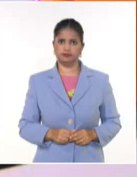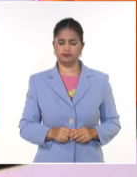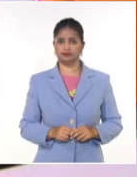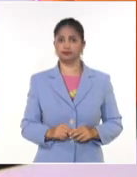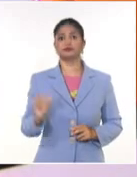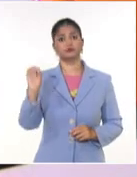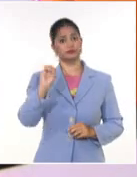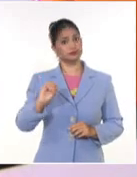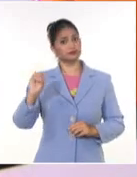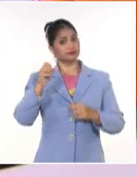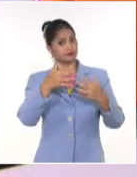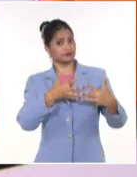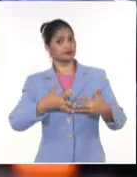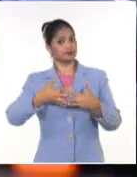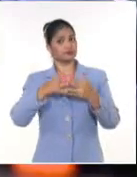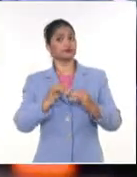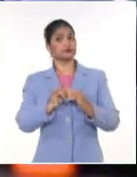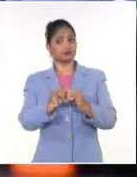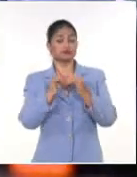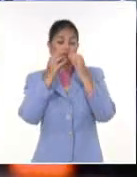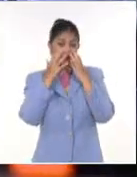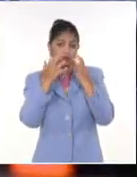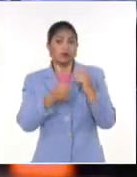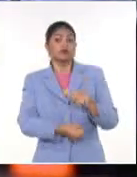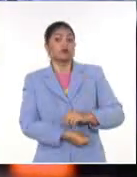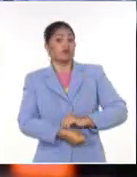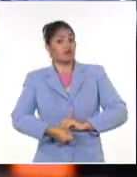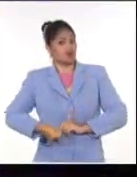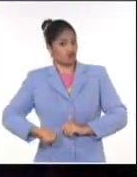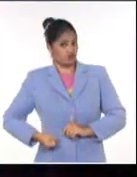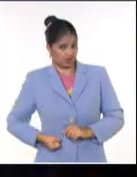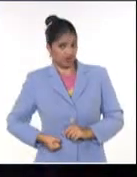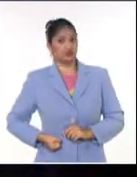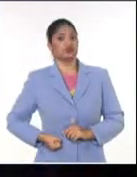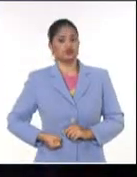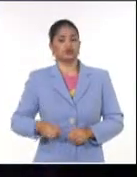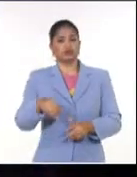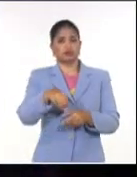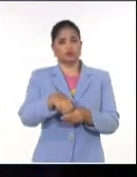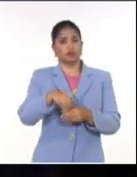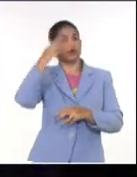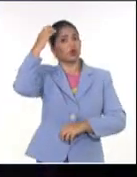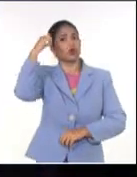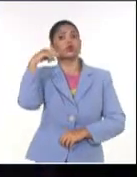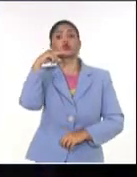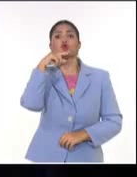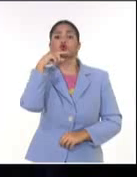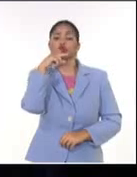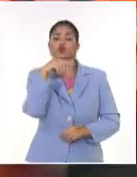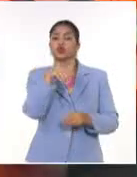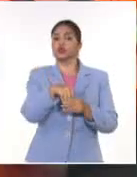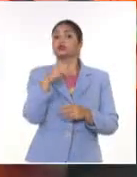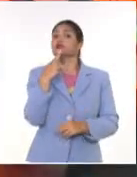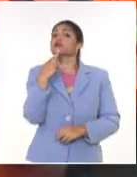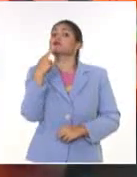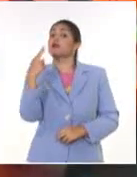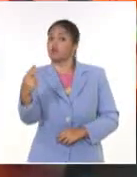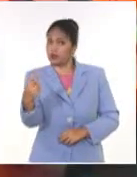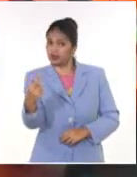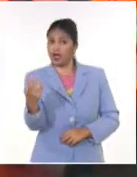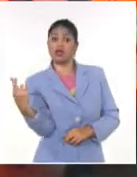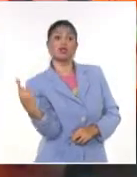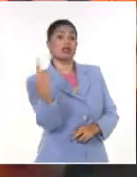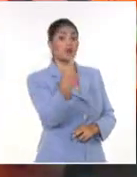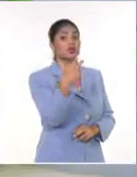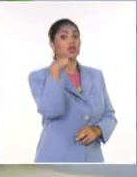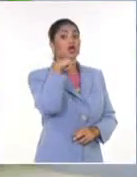estadounidense acusó de ser una figura central en los esfuerzos de influencia maligna del gobierno ruso. Como parte de la respuesta rusa, la portavoz del